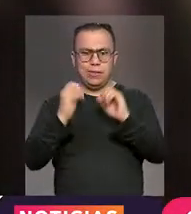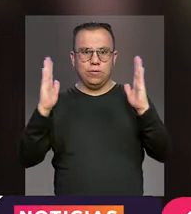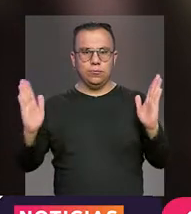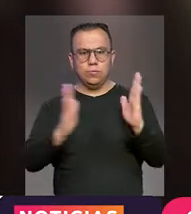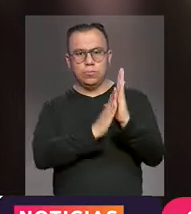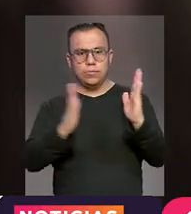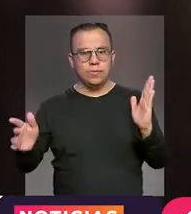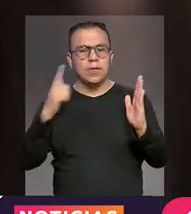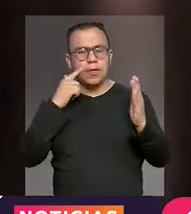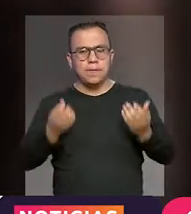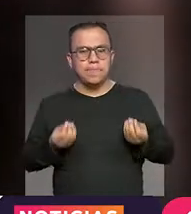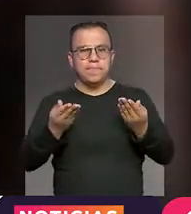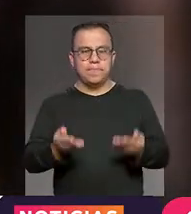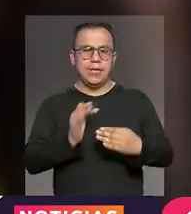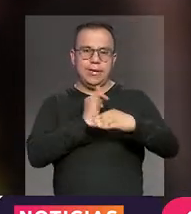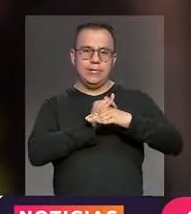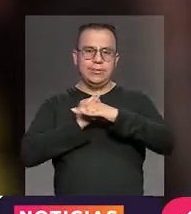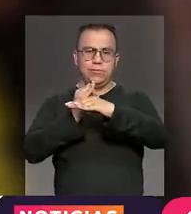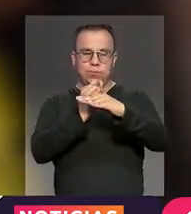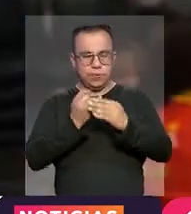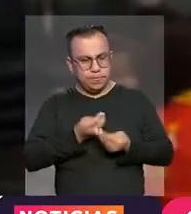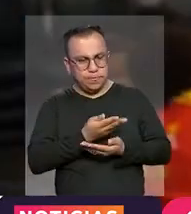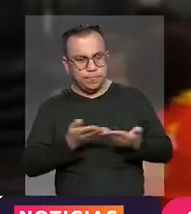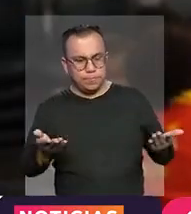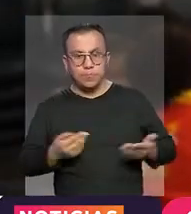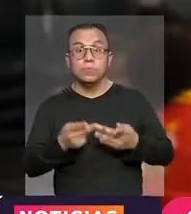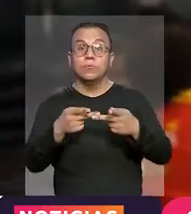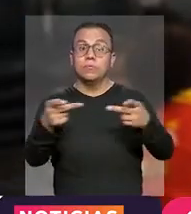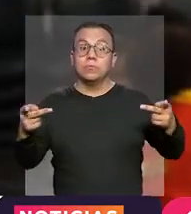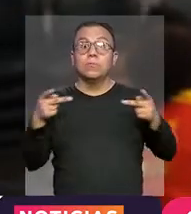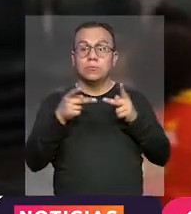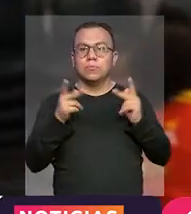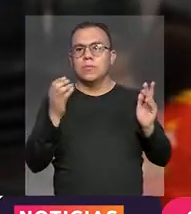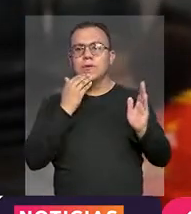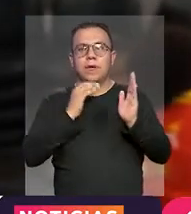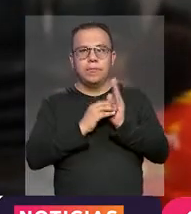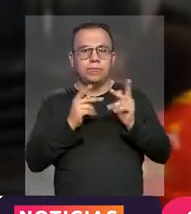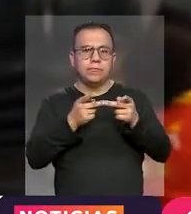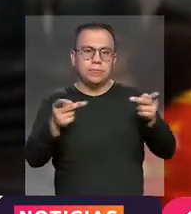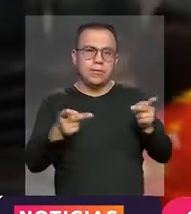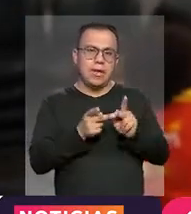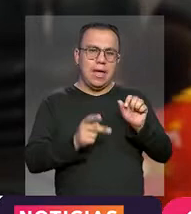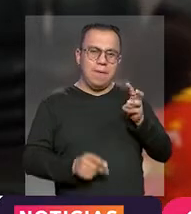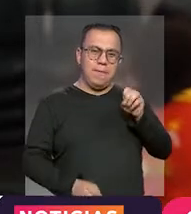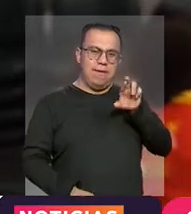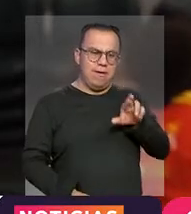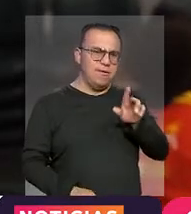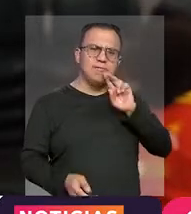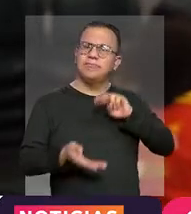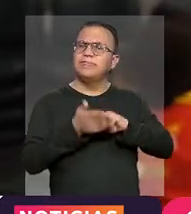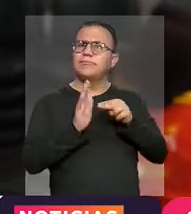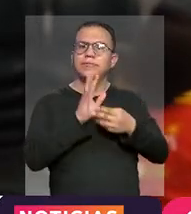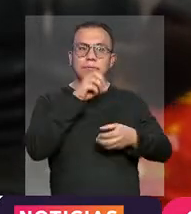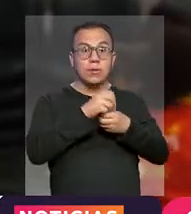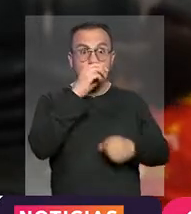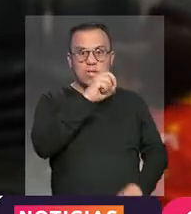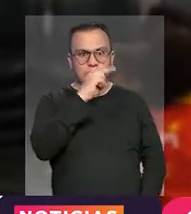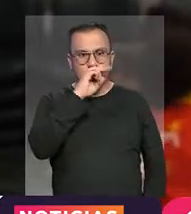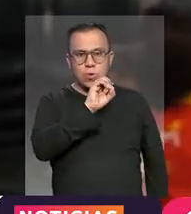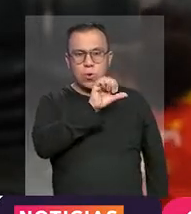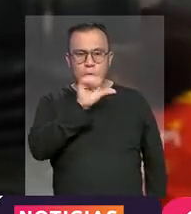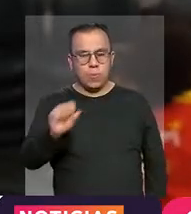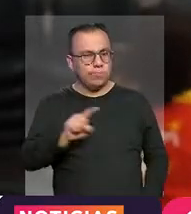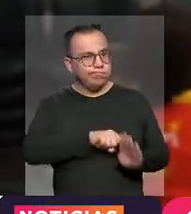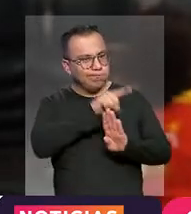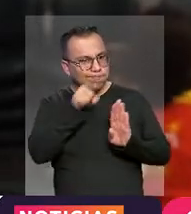les hicieron la oferta interinstitucional. Llévalo a un centro AMAR, por ejemplo. Un centro AMAR es un lugar donde los niños y las niñas se encuentran